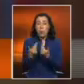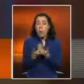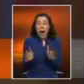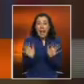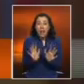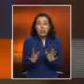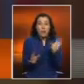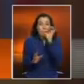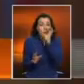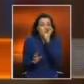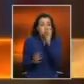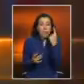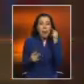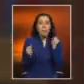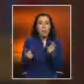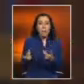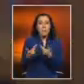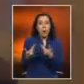para molestarme.